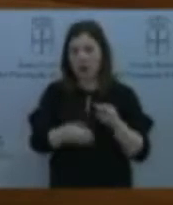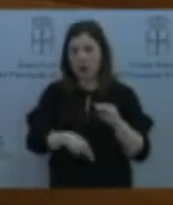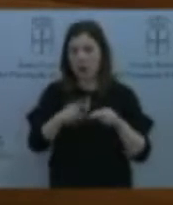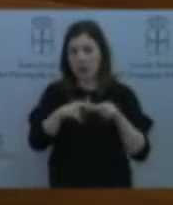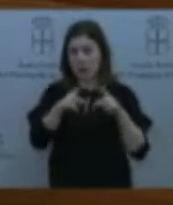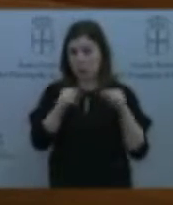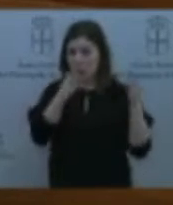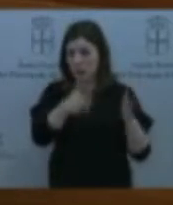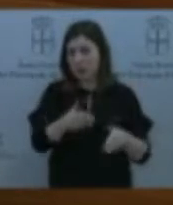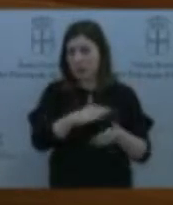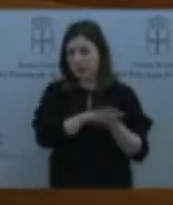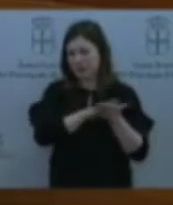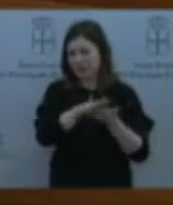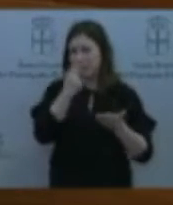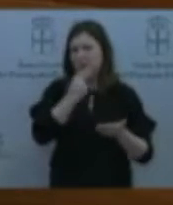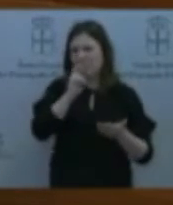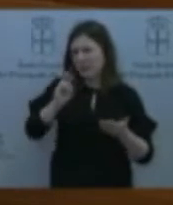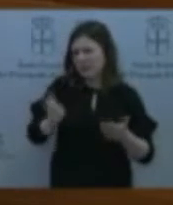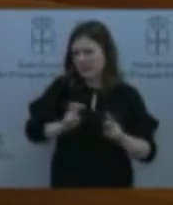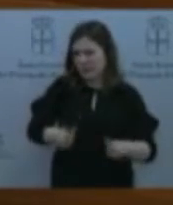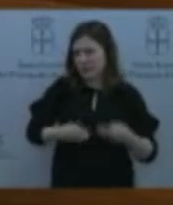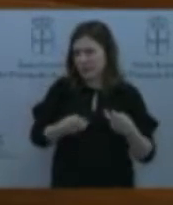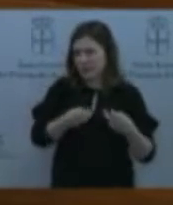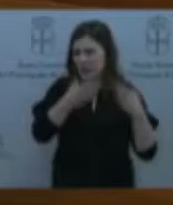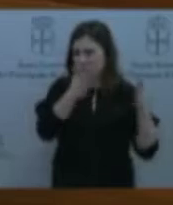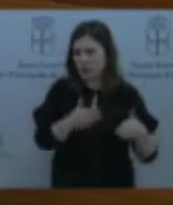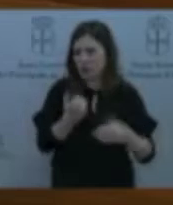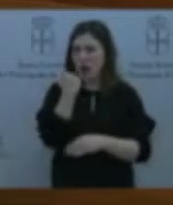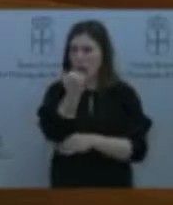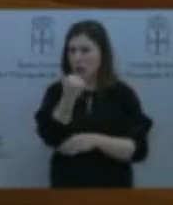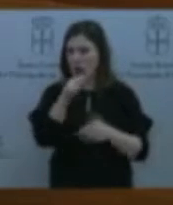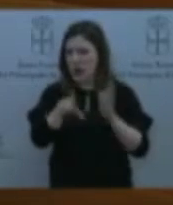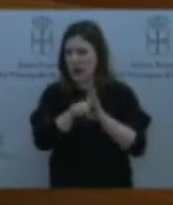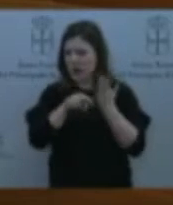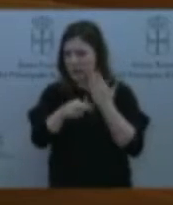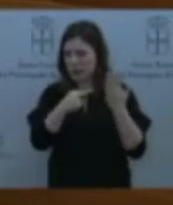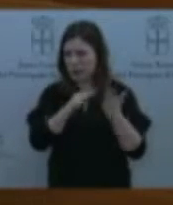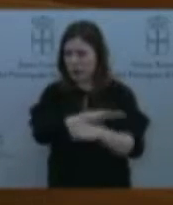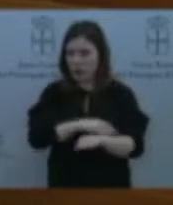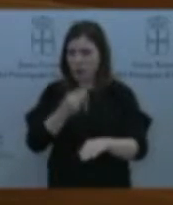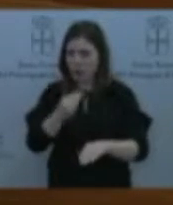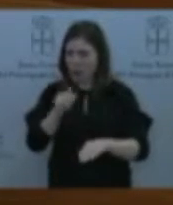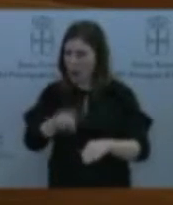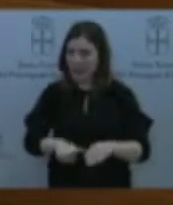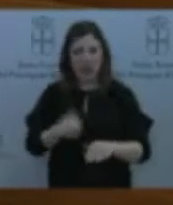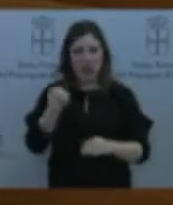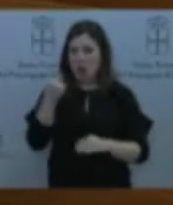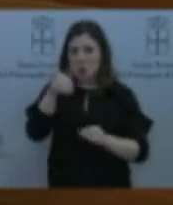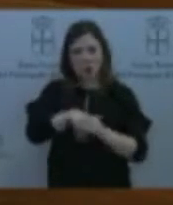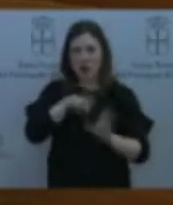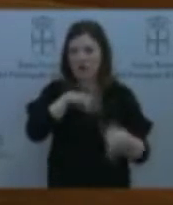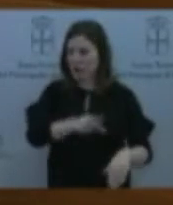regeneración. Ustedes no apoyaron la ley de transparencia y buen gobierno en esta Cámara, no la apoyaron, no votaron a favor de esa ley de transparencia y buen gobierno. Por lo tanto,